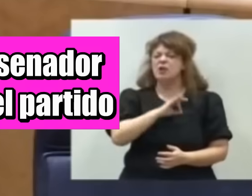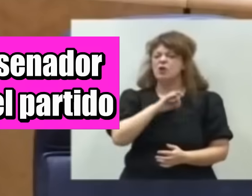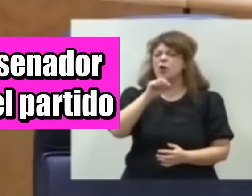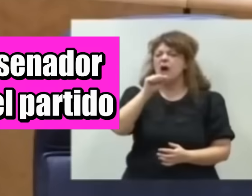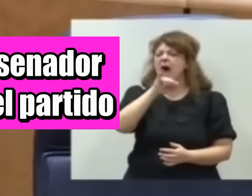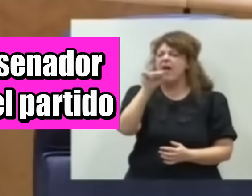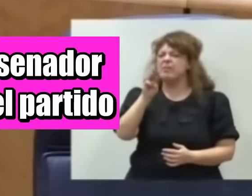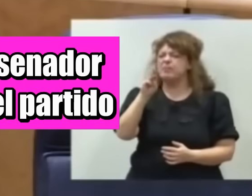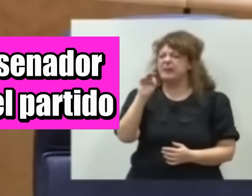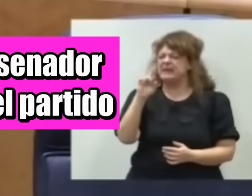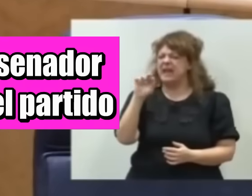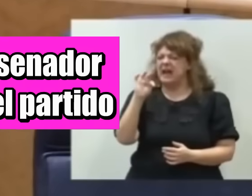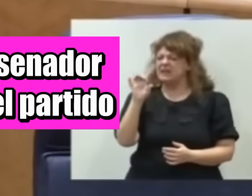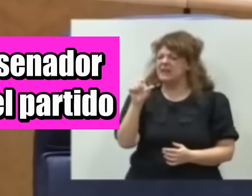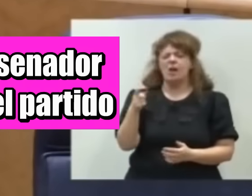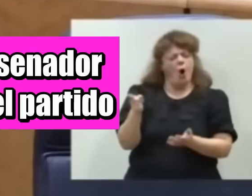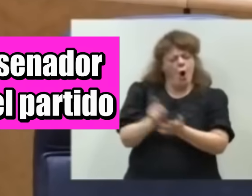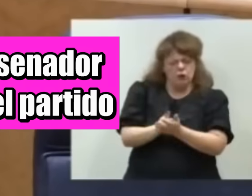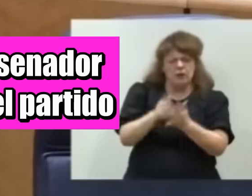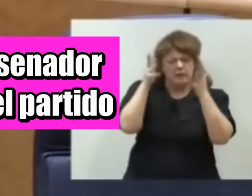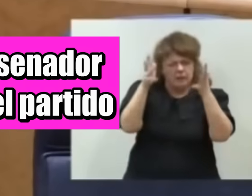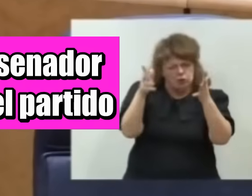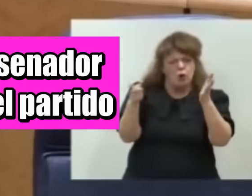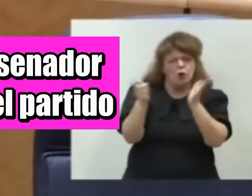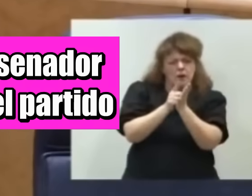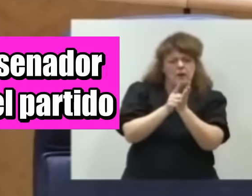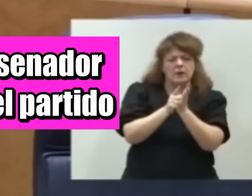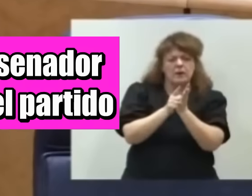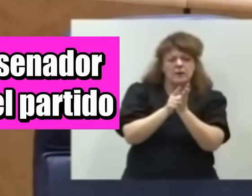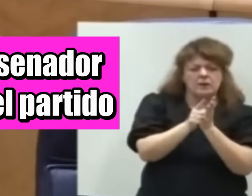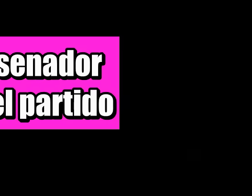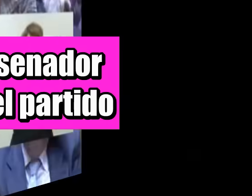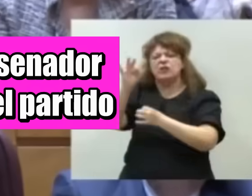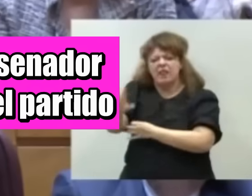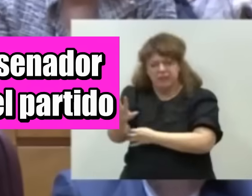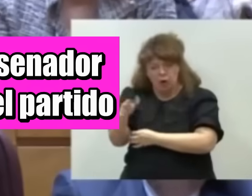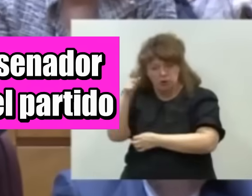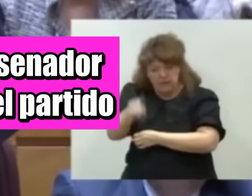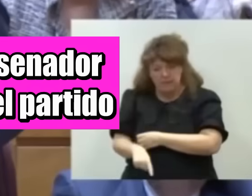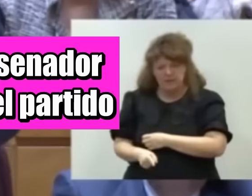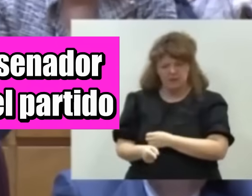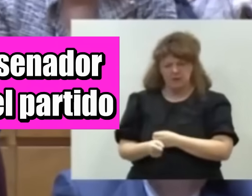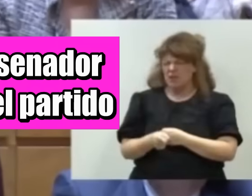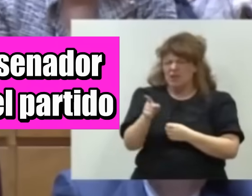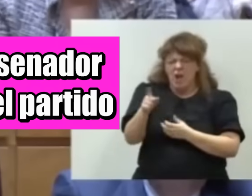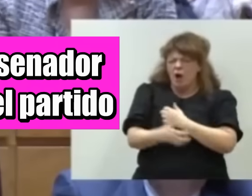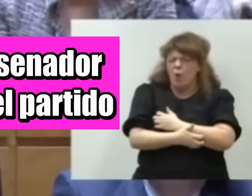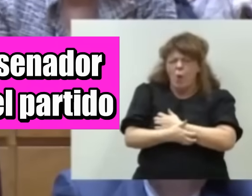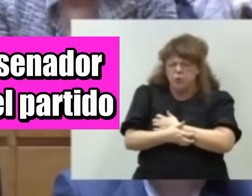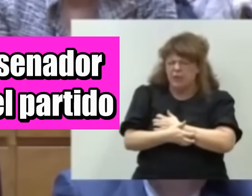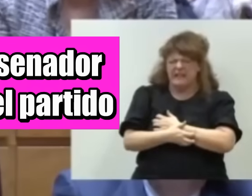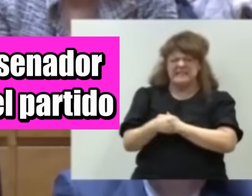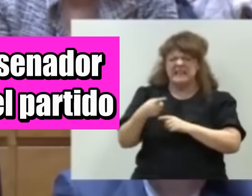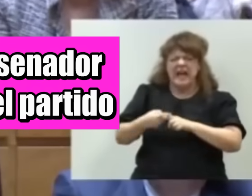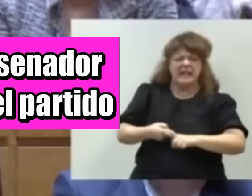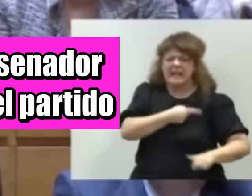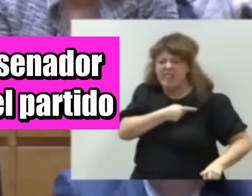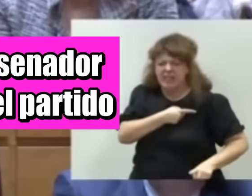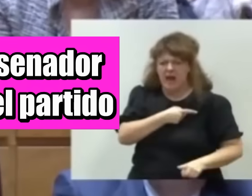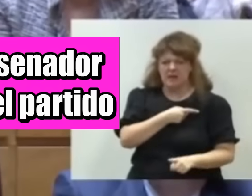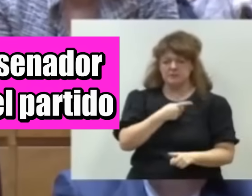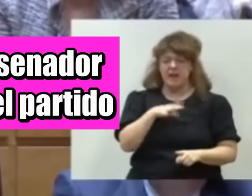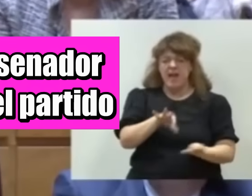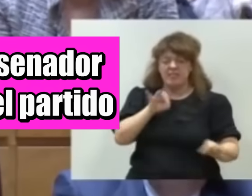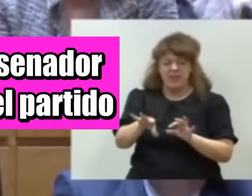De que yo le recomiendo que usted se vuelva a ver en esta sesión, a ver si se gusta. Son tan cutres y tan radicales a la hora de